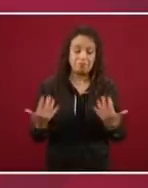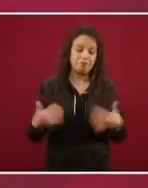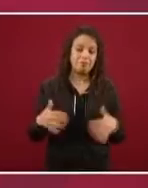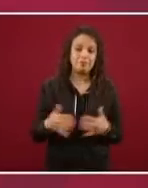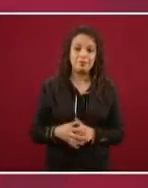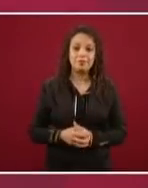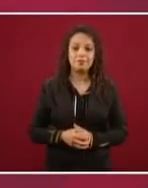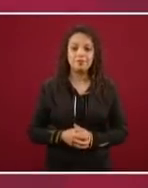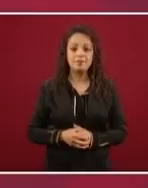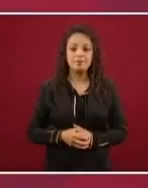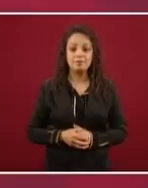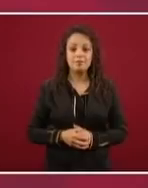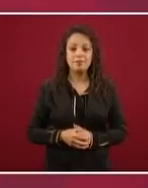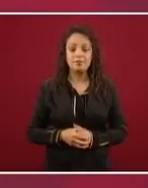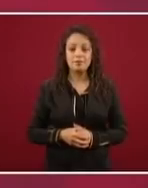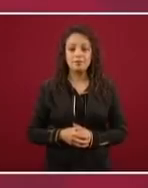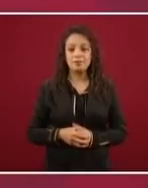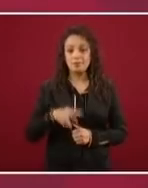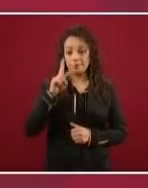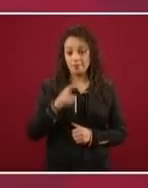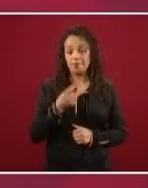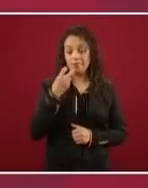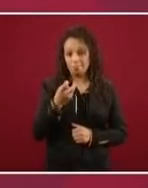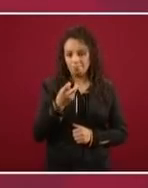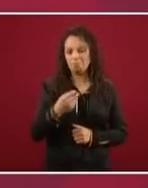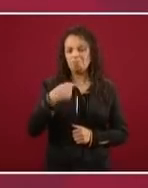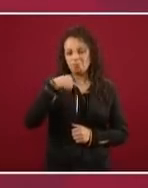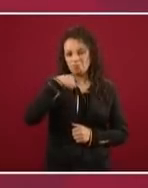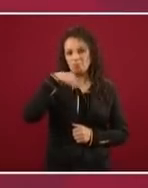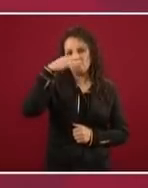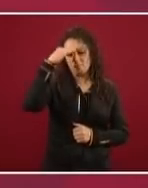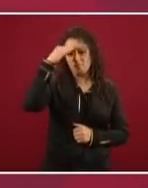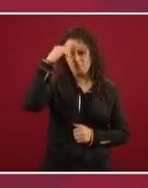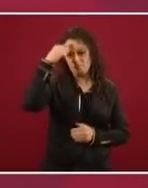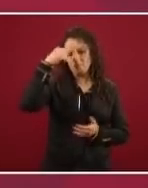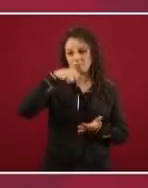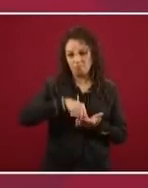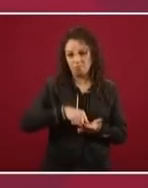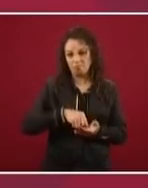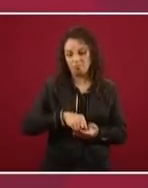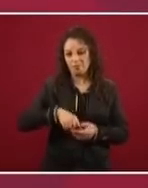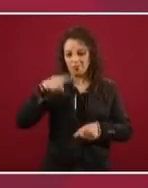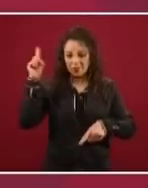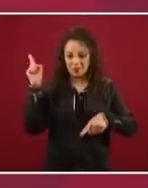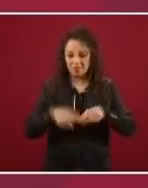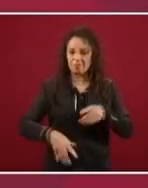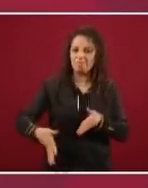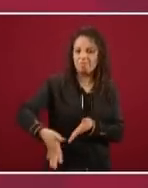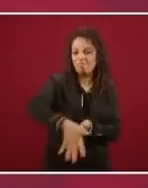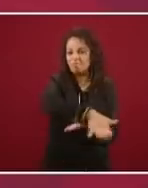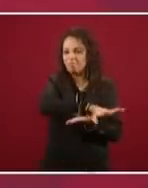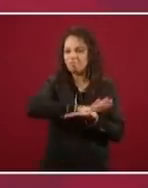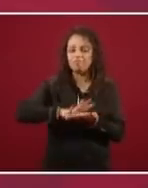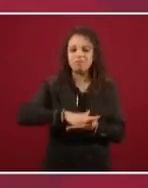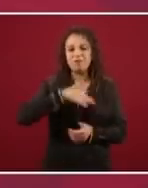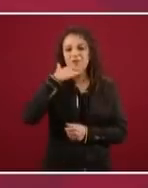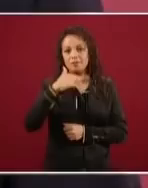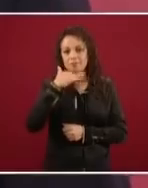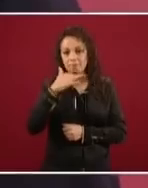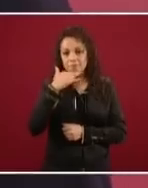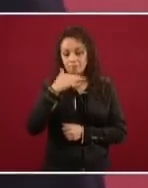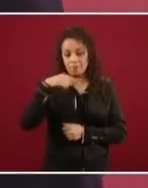por eso estoy convencido que se acabamos con la corrupción y el país